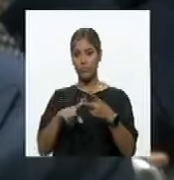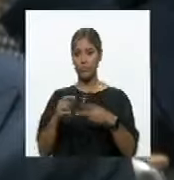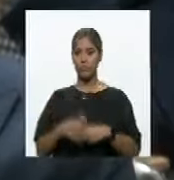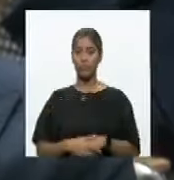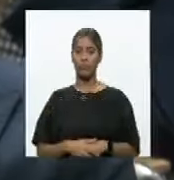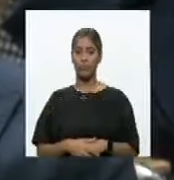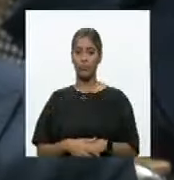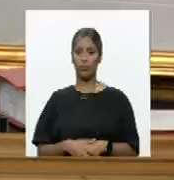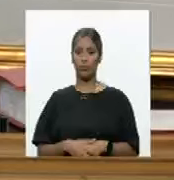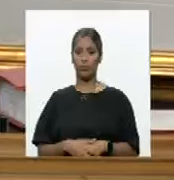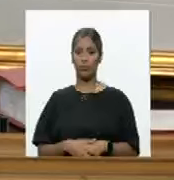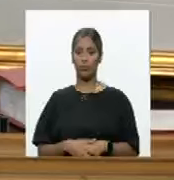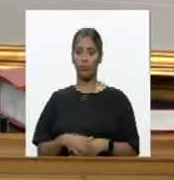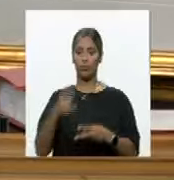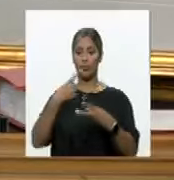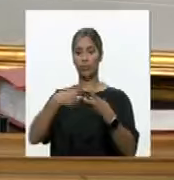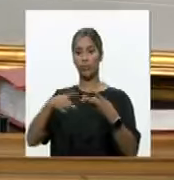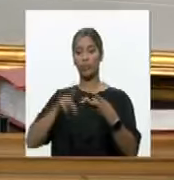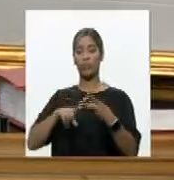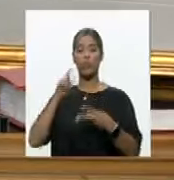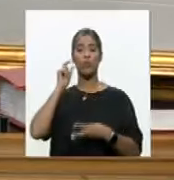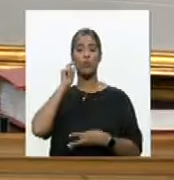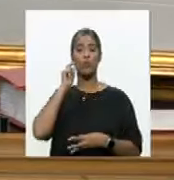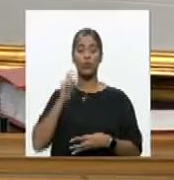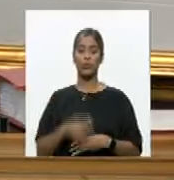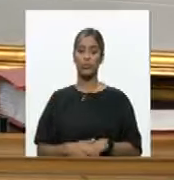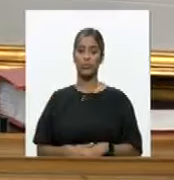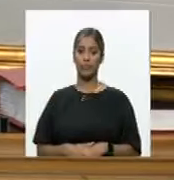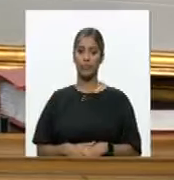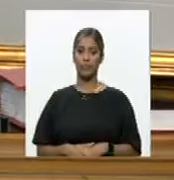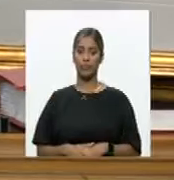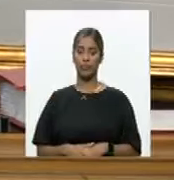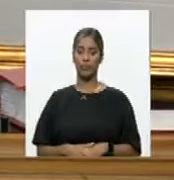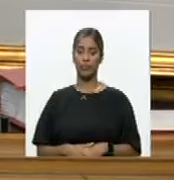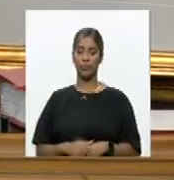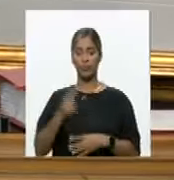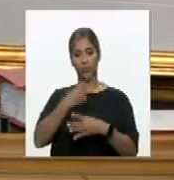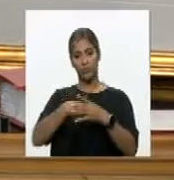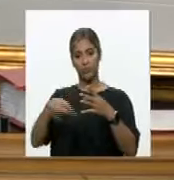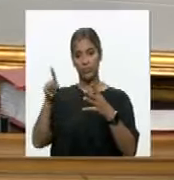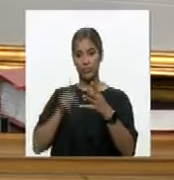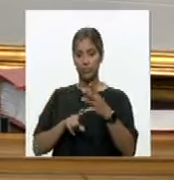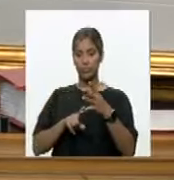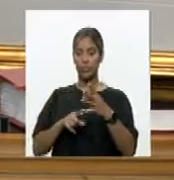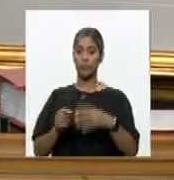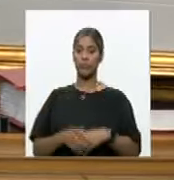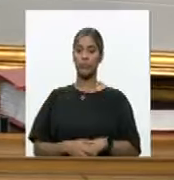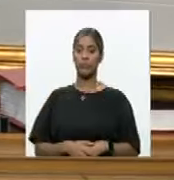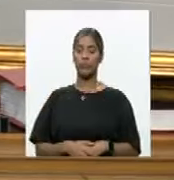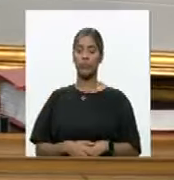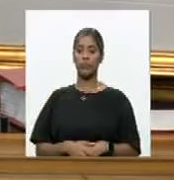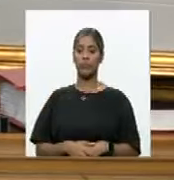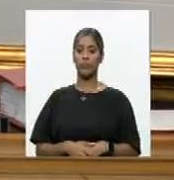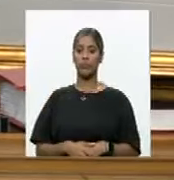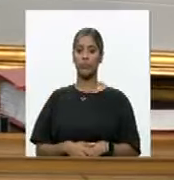Correa, diputada Tania Díaz, diputado Pedro